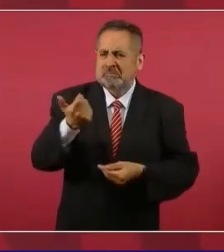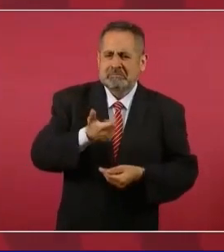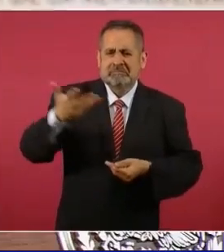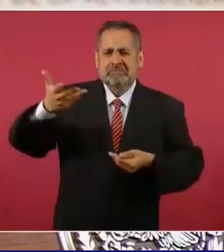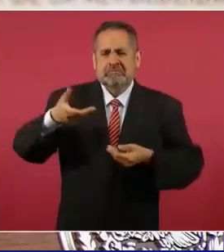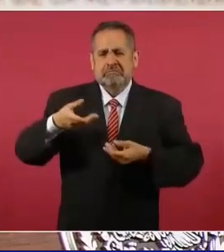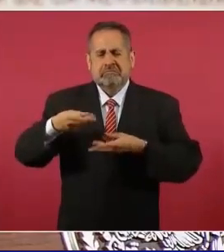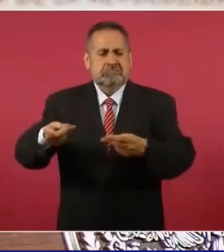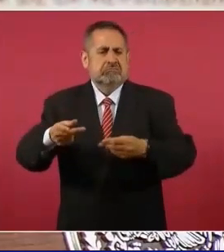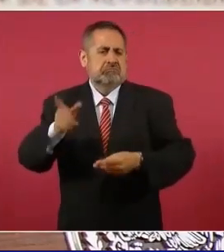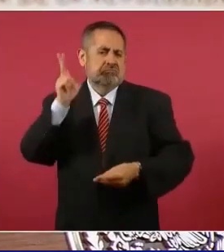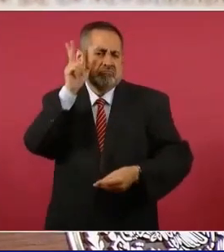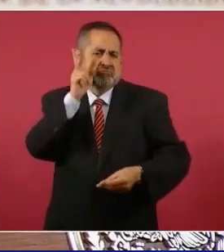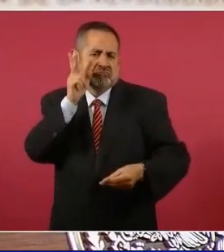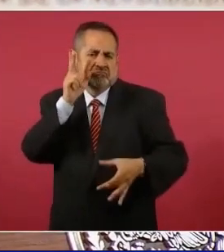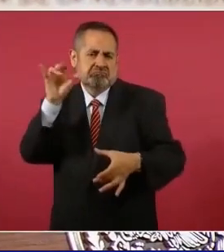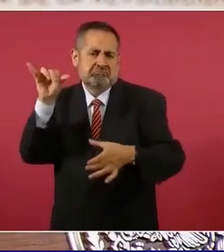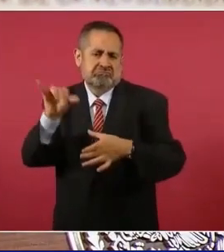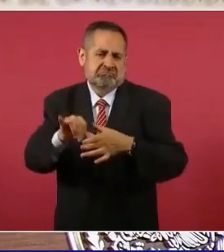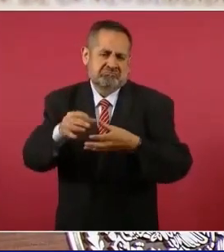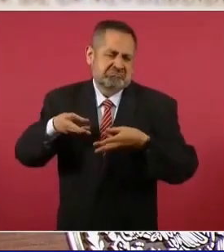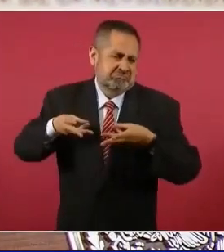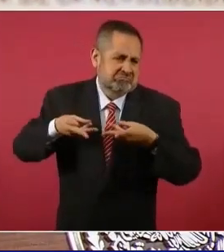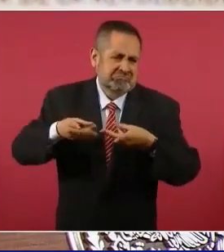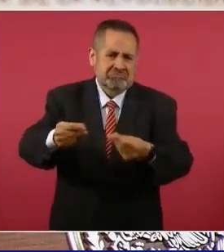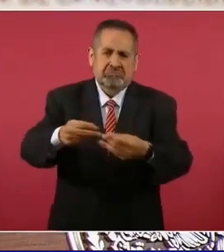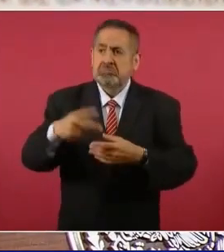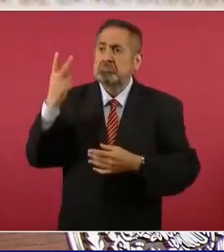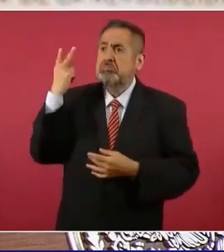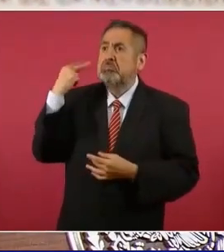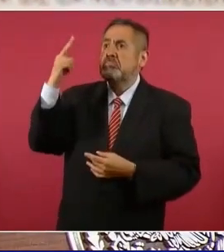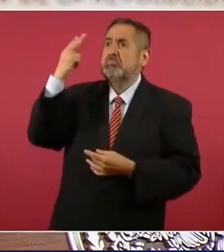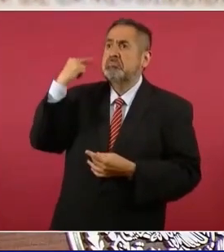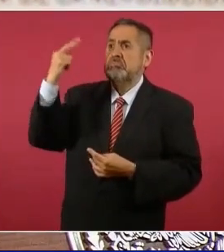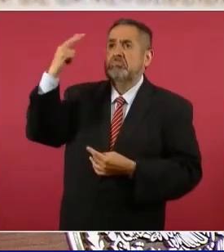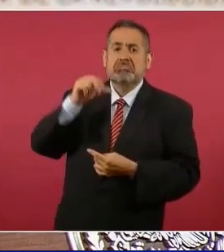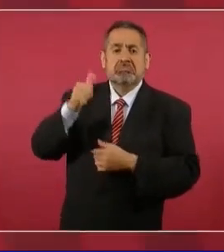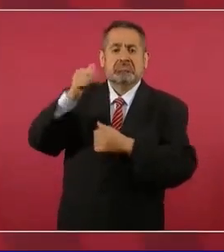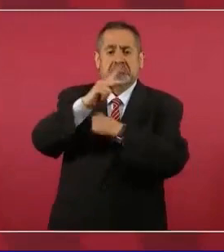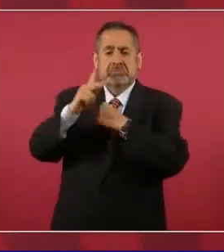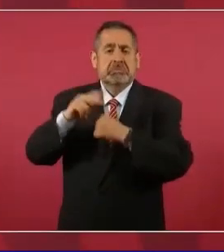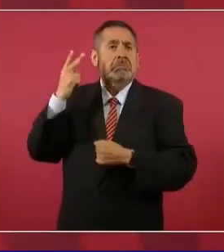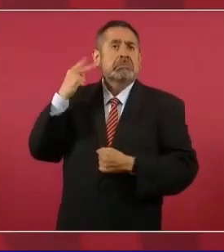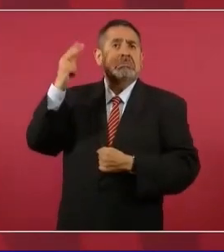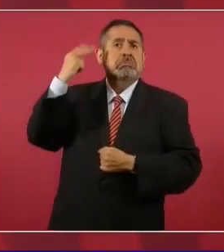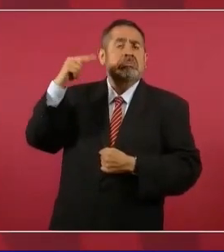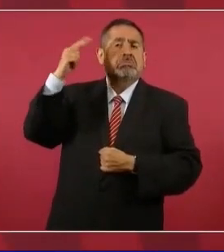costosas y vinos y viajes al extranjero